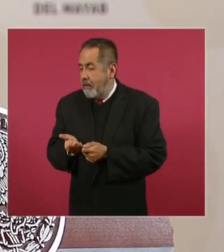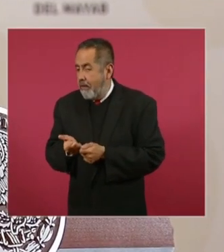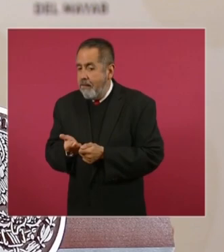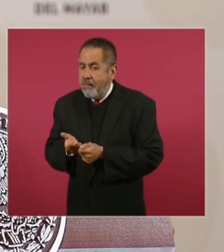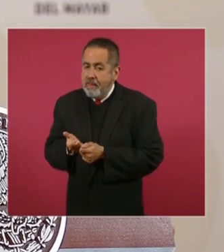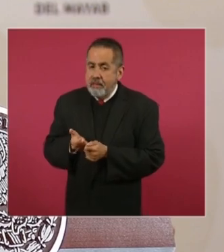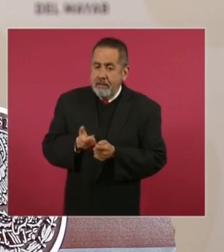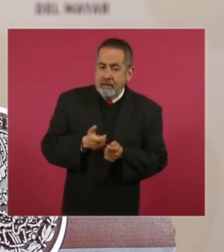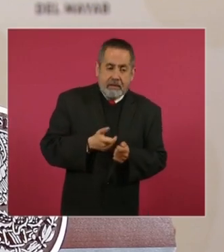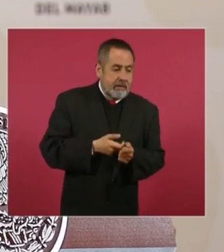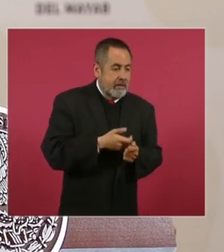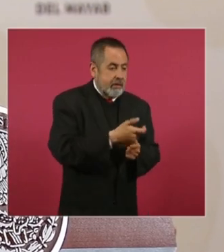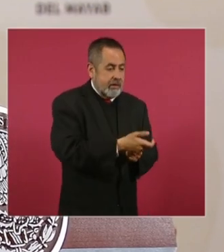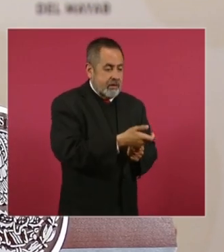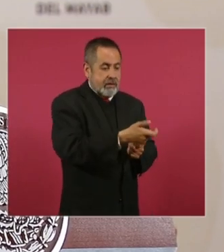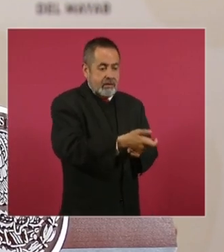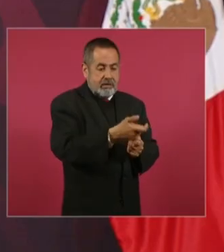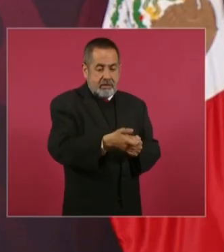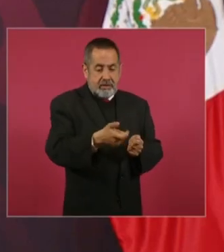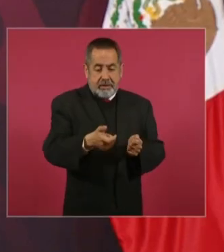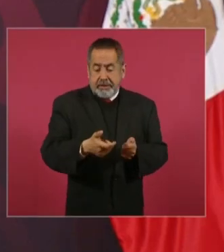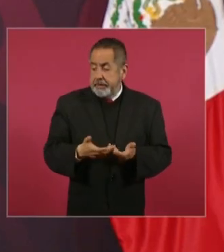y el resultado era cero